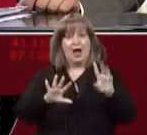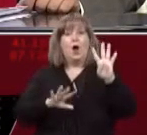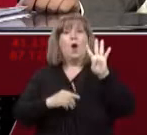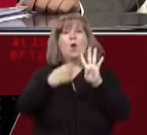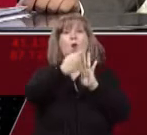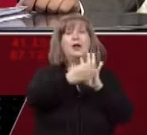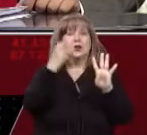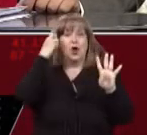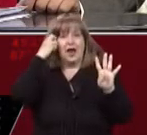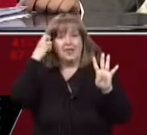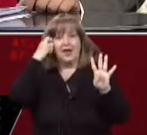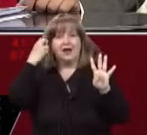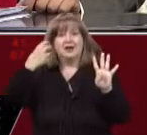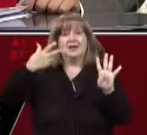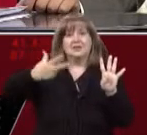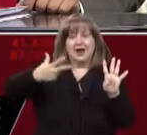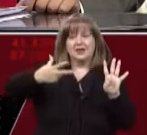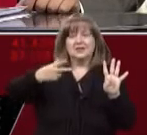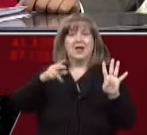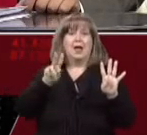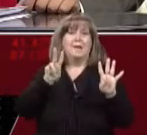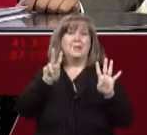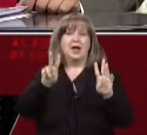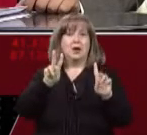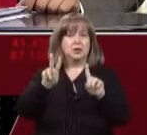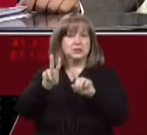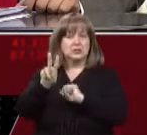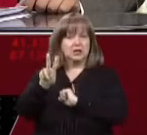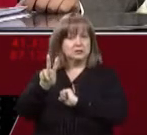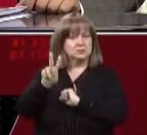3 peronistas. Esto es de locos. Esto nunca ha pasado antes.